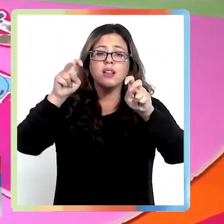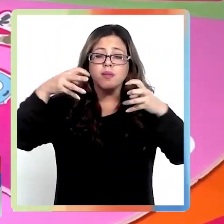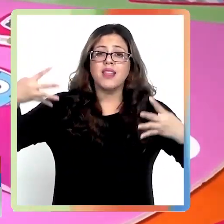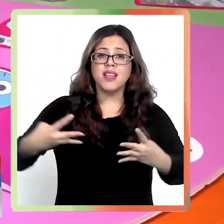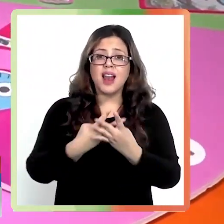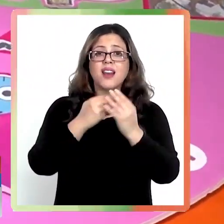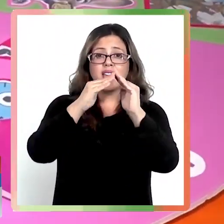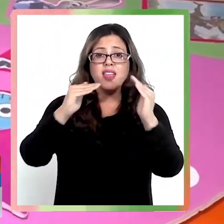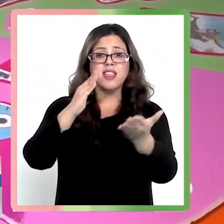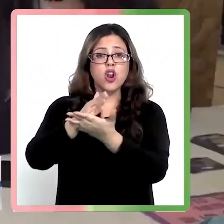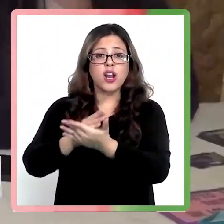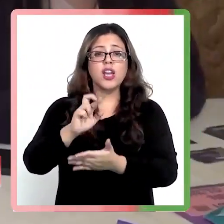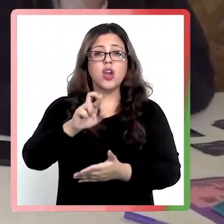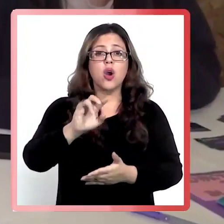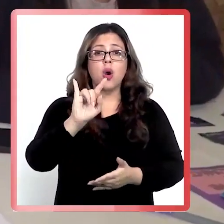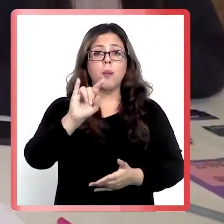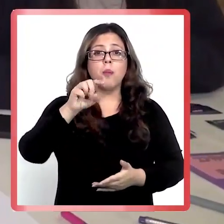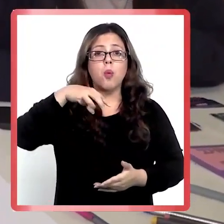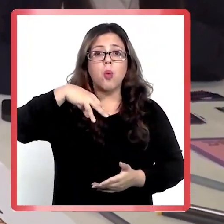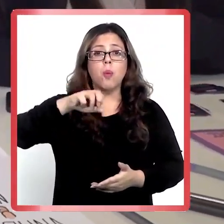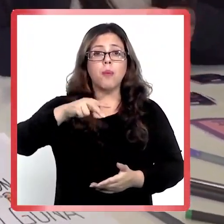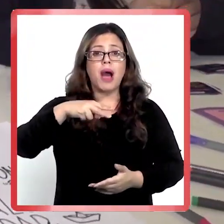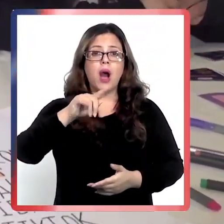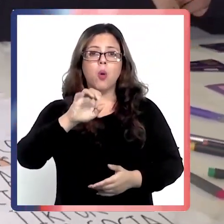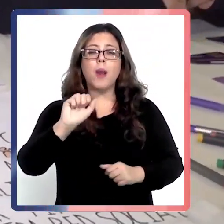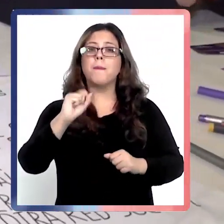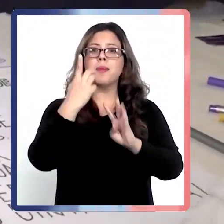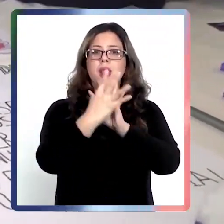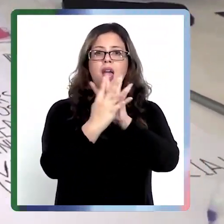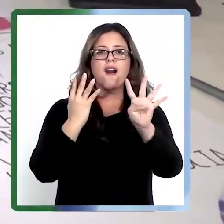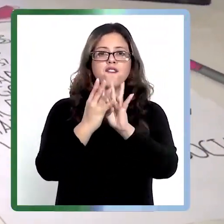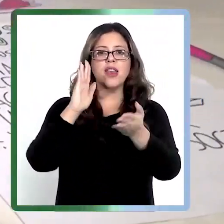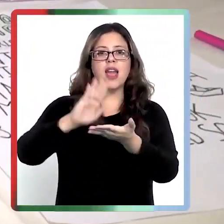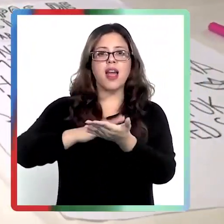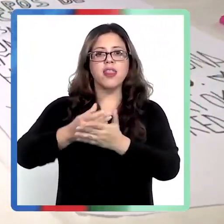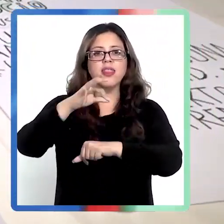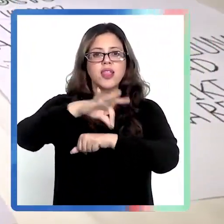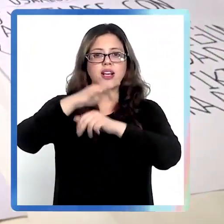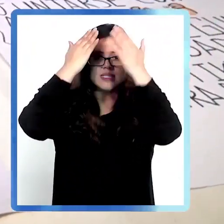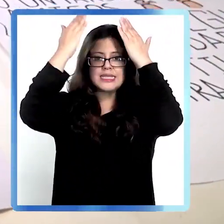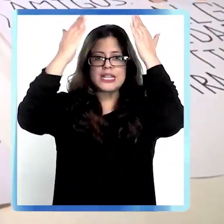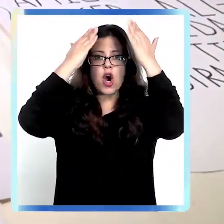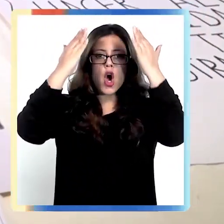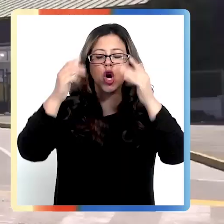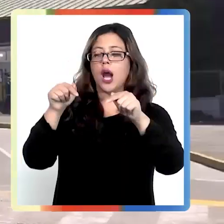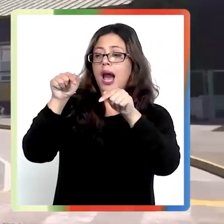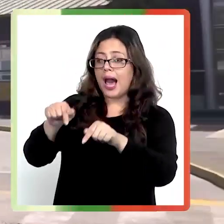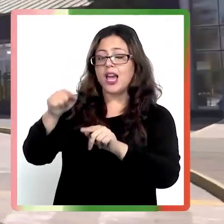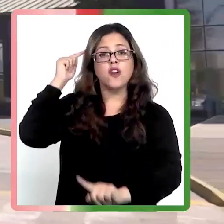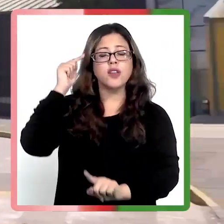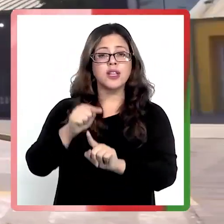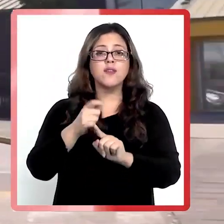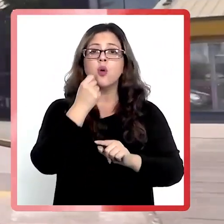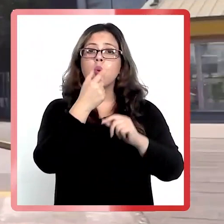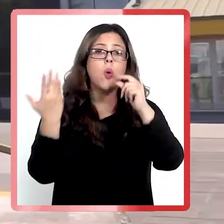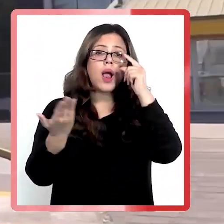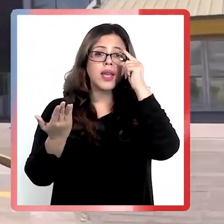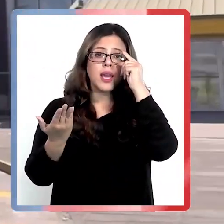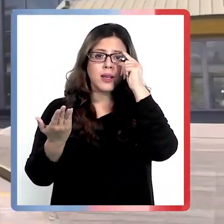cual pertenecen los colegios Pumahue, desarrolló la primera feria de salud mental. Tiene como